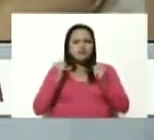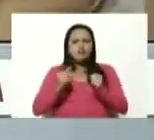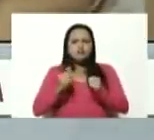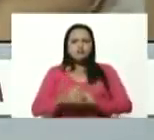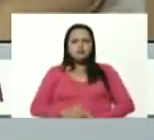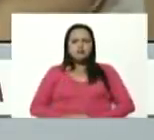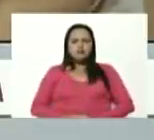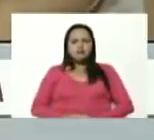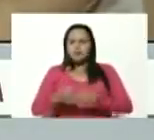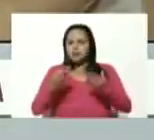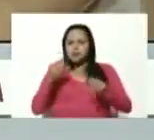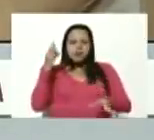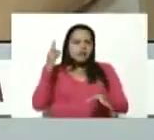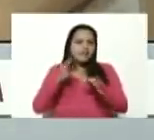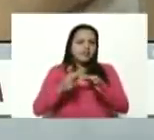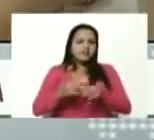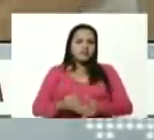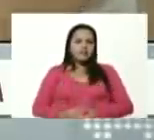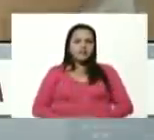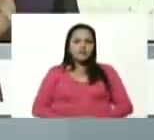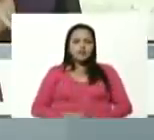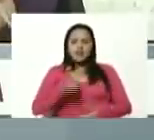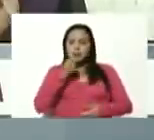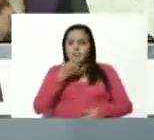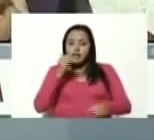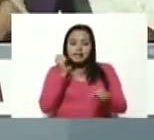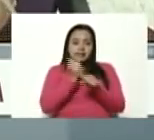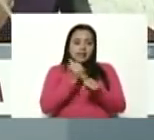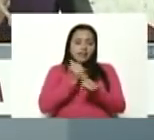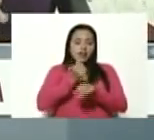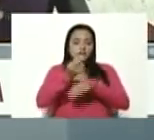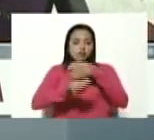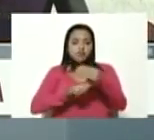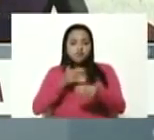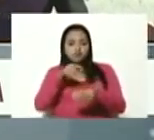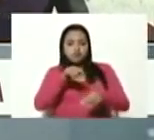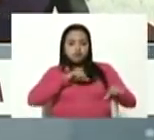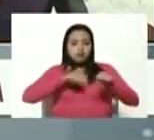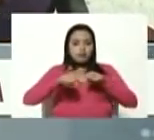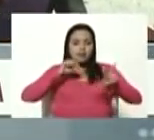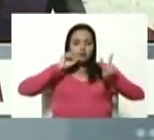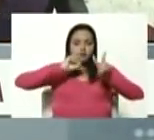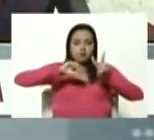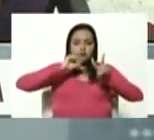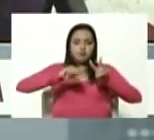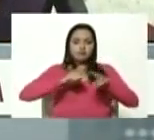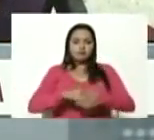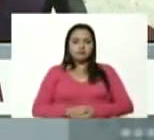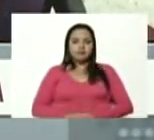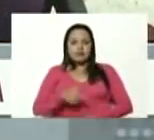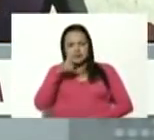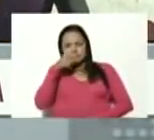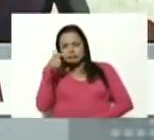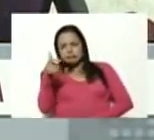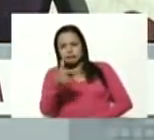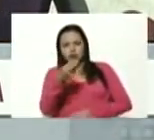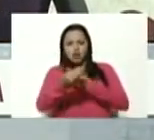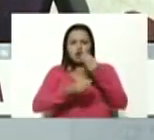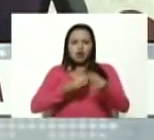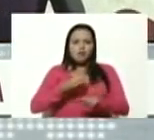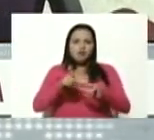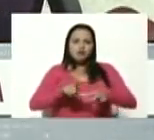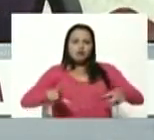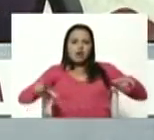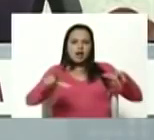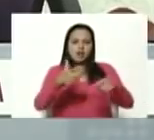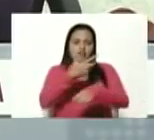con mucha fe y buen trabajo. Allí el movimiento Somos Venezuela, supervisando todos los centros de vacunación